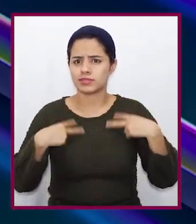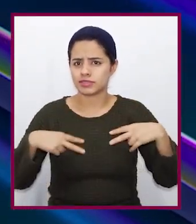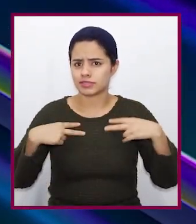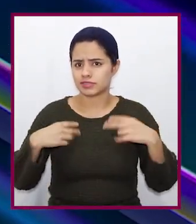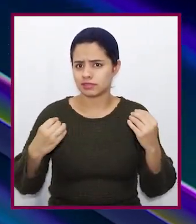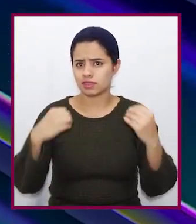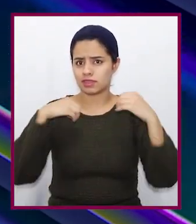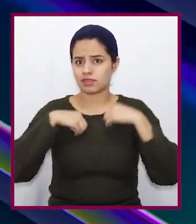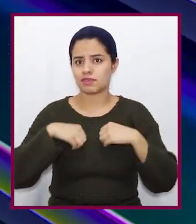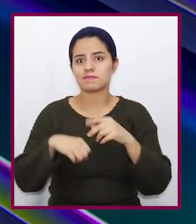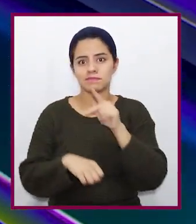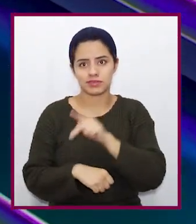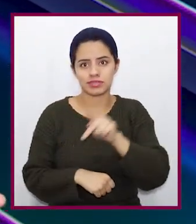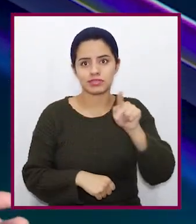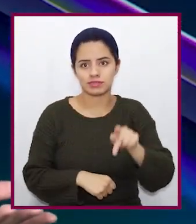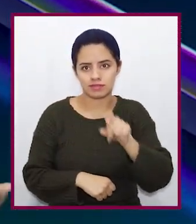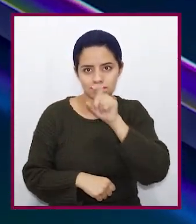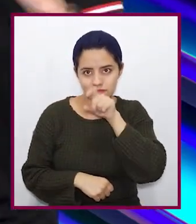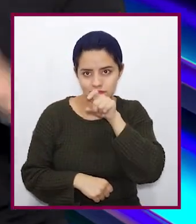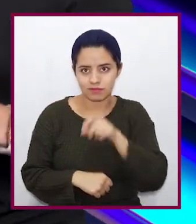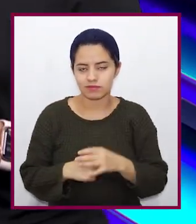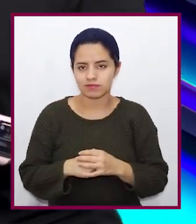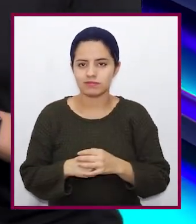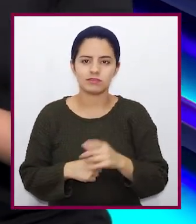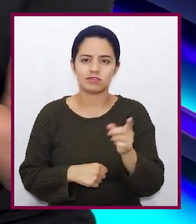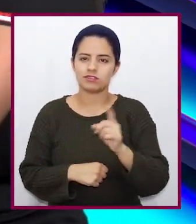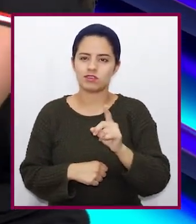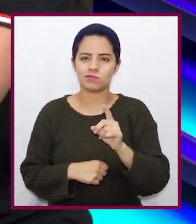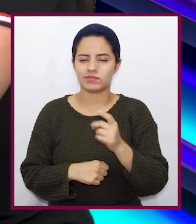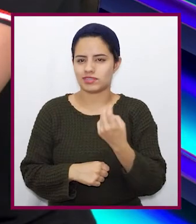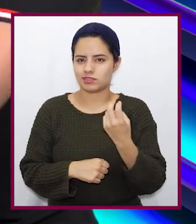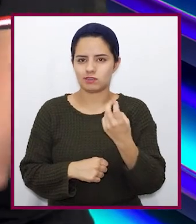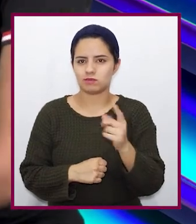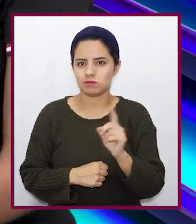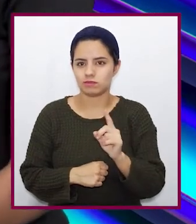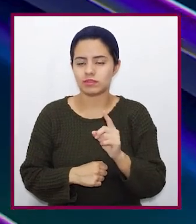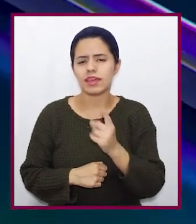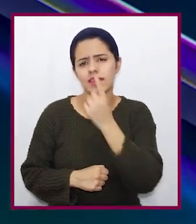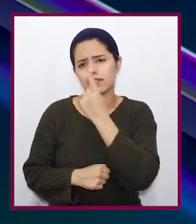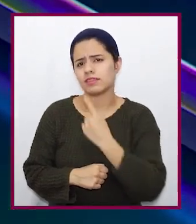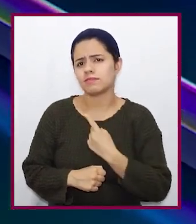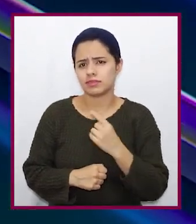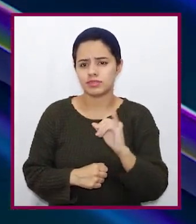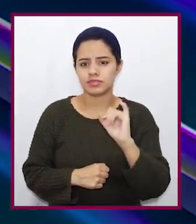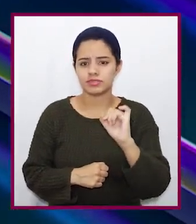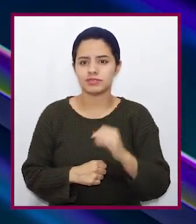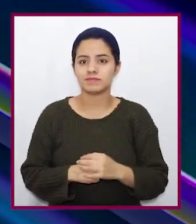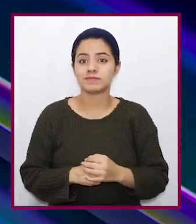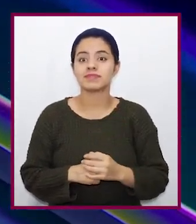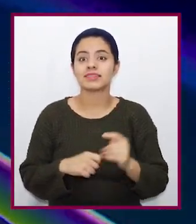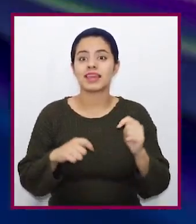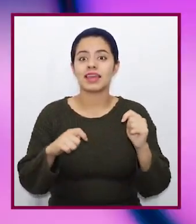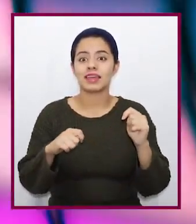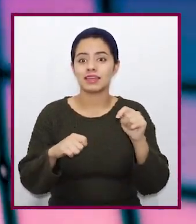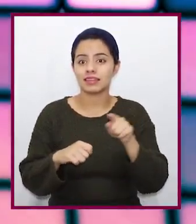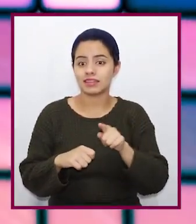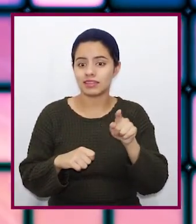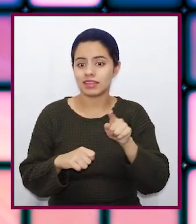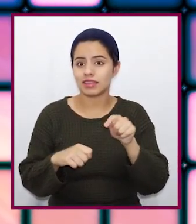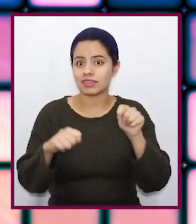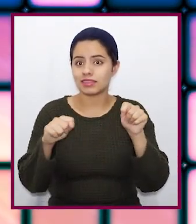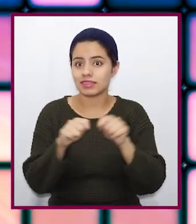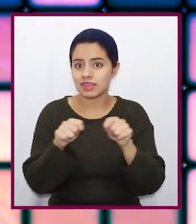una guacamaya cuando se emociona, pero no lo es. Ay, ya dime, ¿sí? Es la tía Libertad.